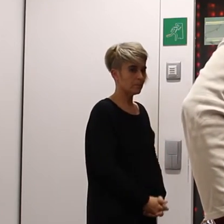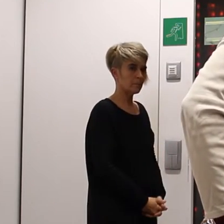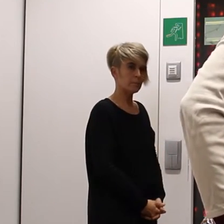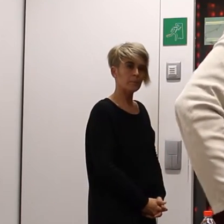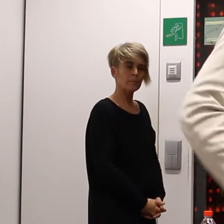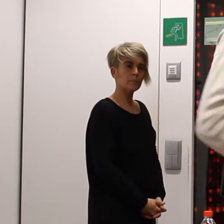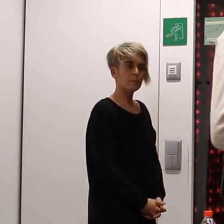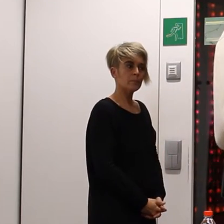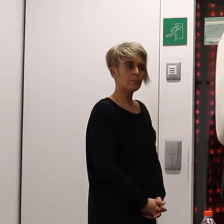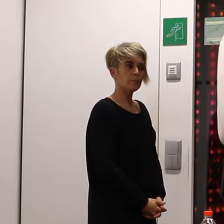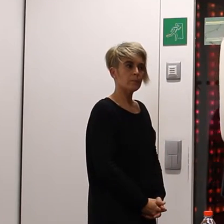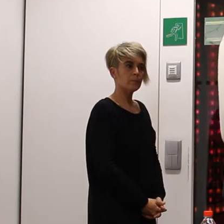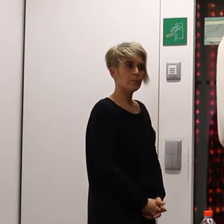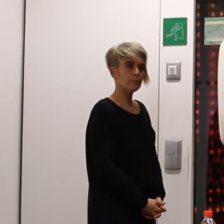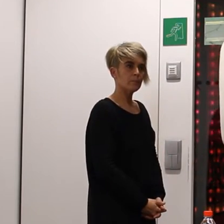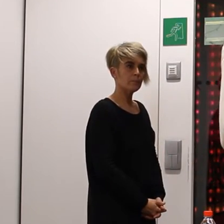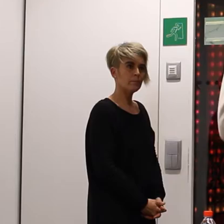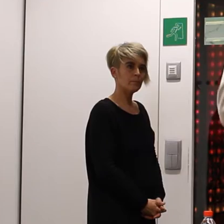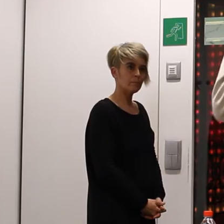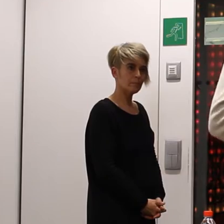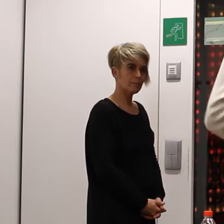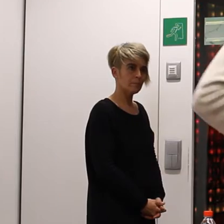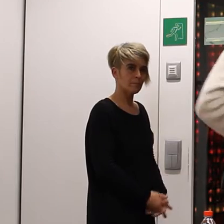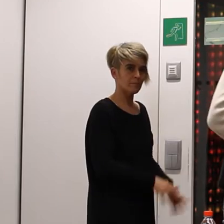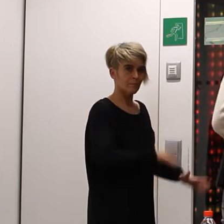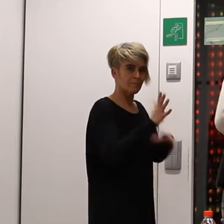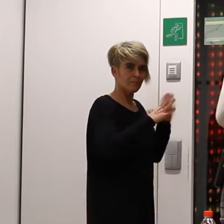la idea era, a ver por dónde voy, que